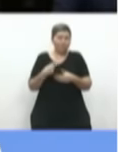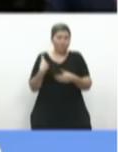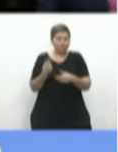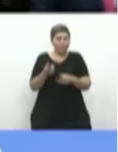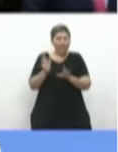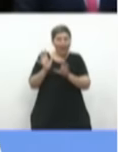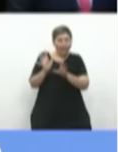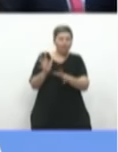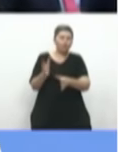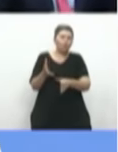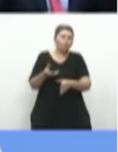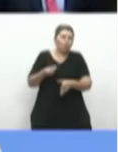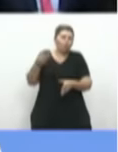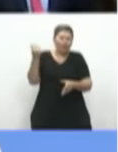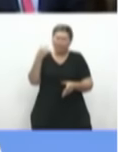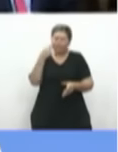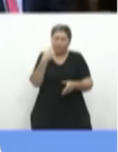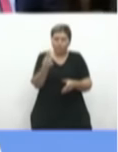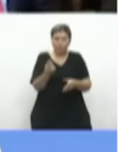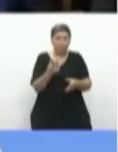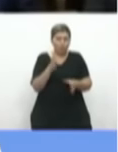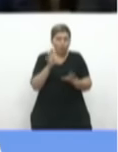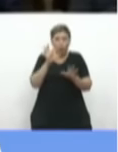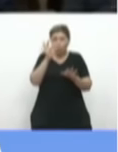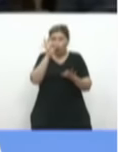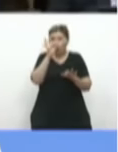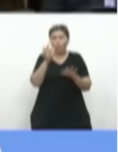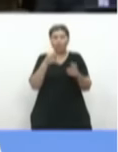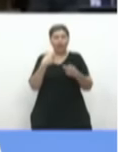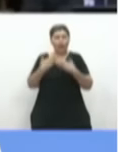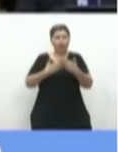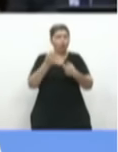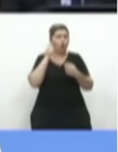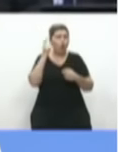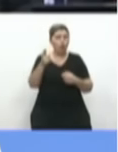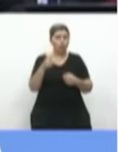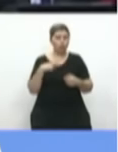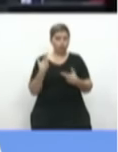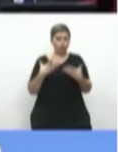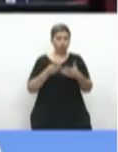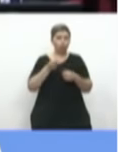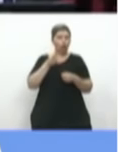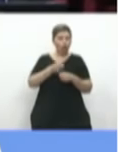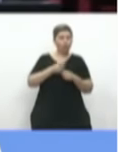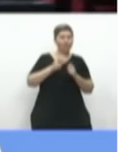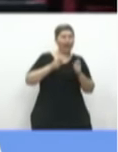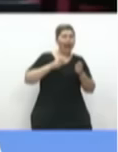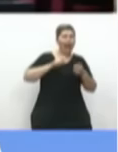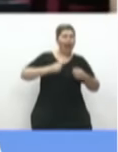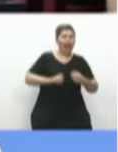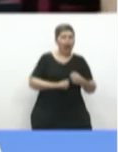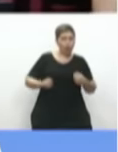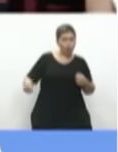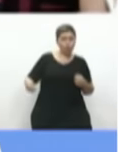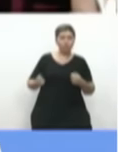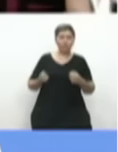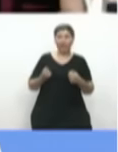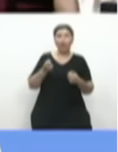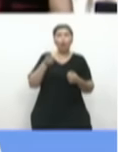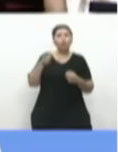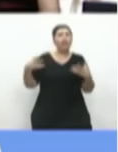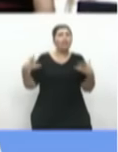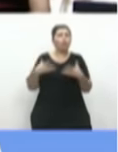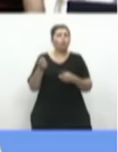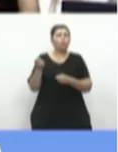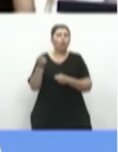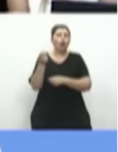que conozco. También advirtiéndole dónde están los errores, dónde se cometen las torpezas, donde no se enoje con la presidenta del Senado